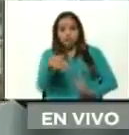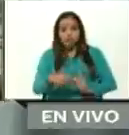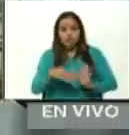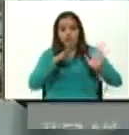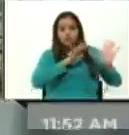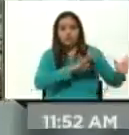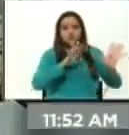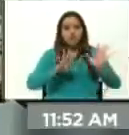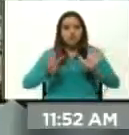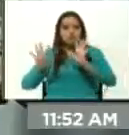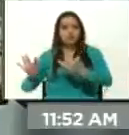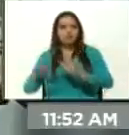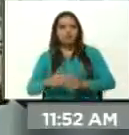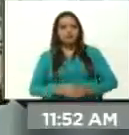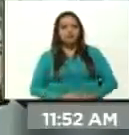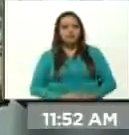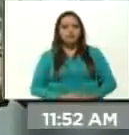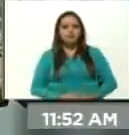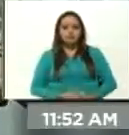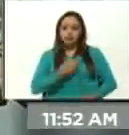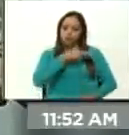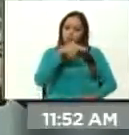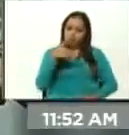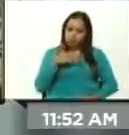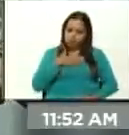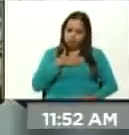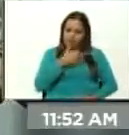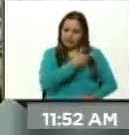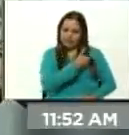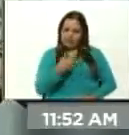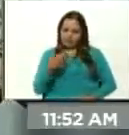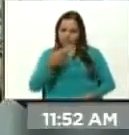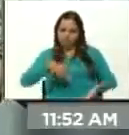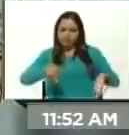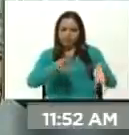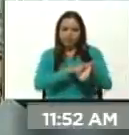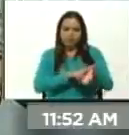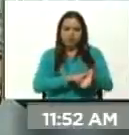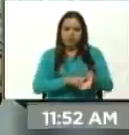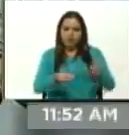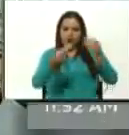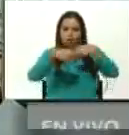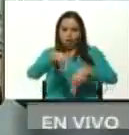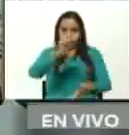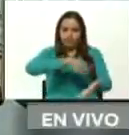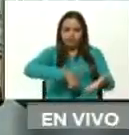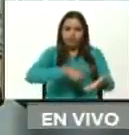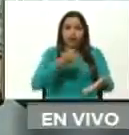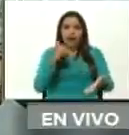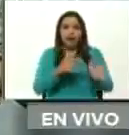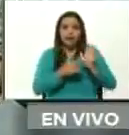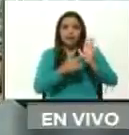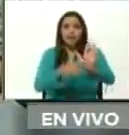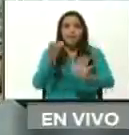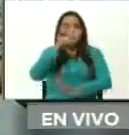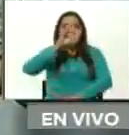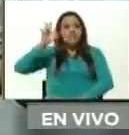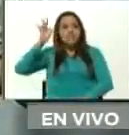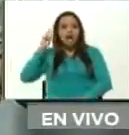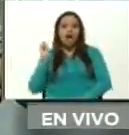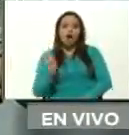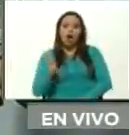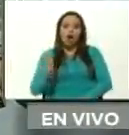tal sentido, nosotros queremos ratificar que este memorándum contempla que la Fiscalía de la Corte